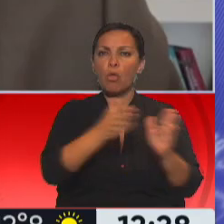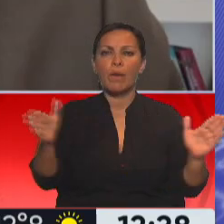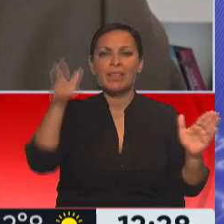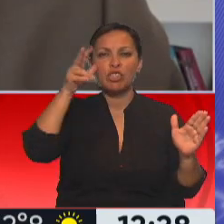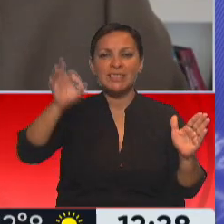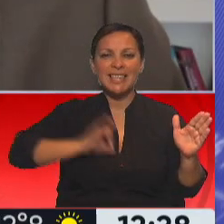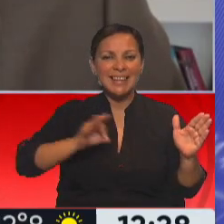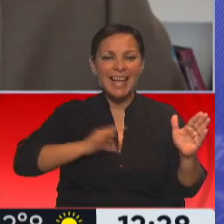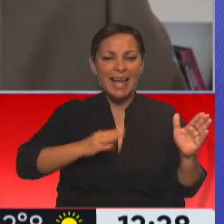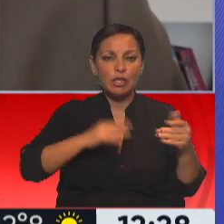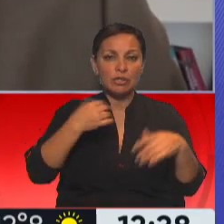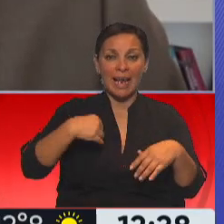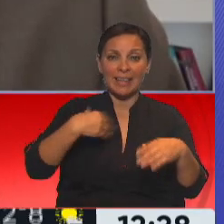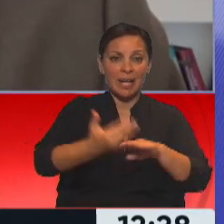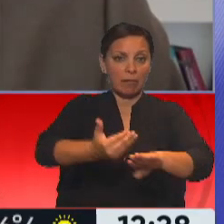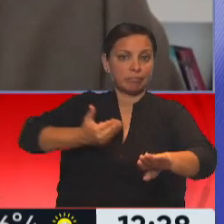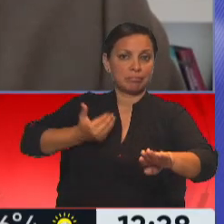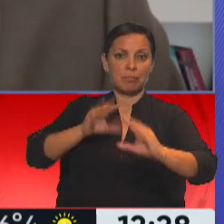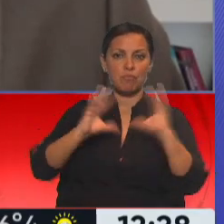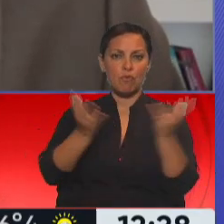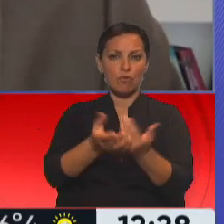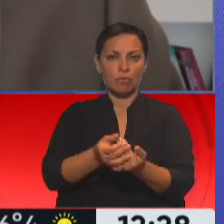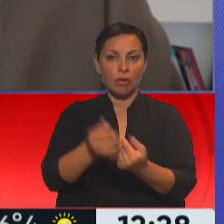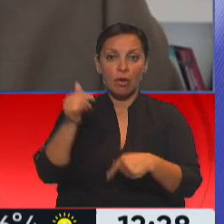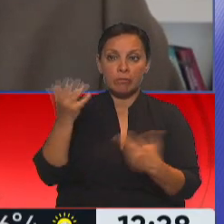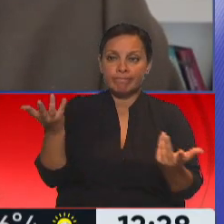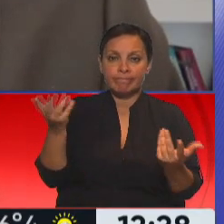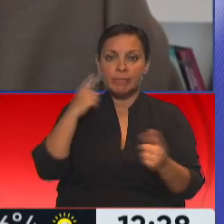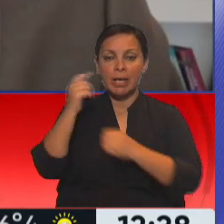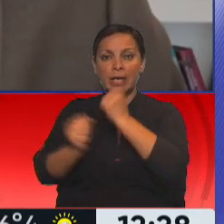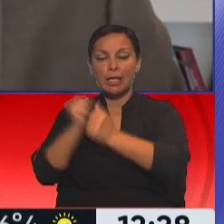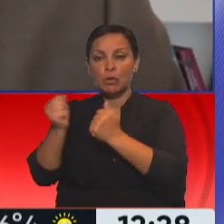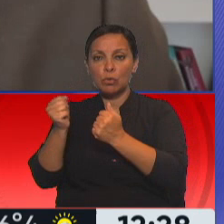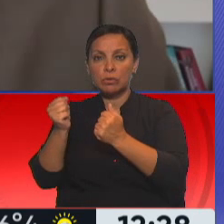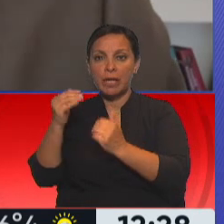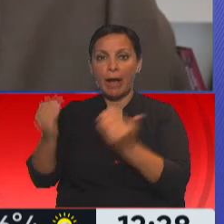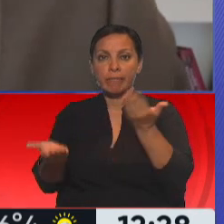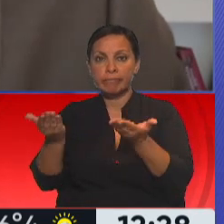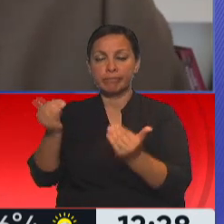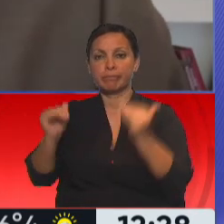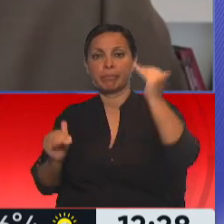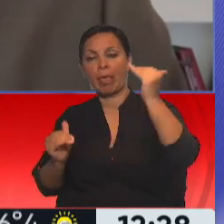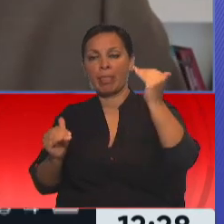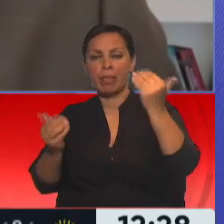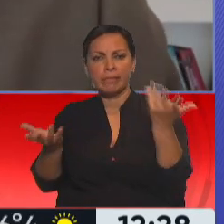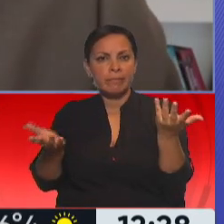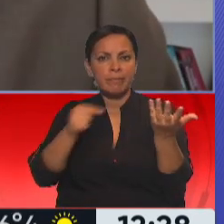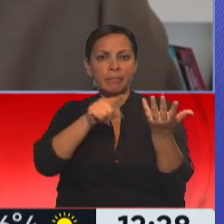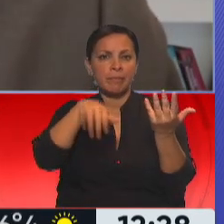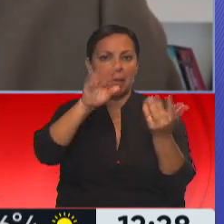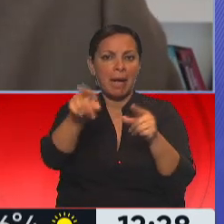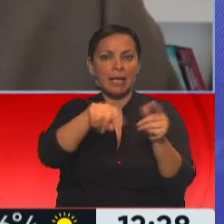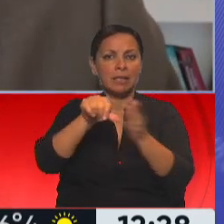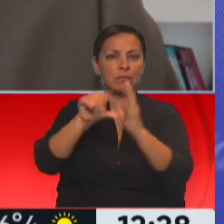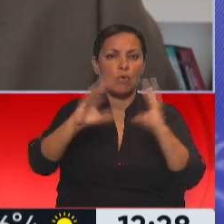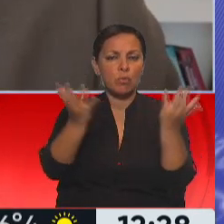se apartó del mundo. Entonces tenemos una industria que es mucho menos eficiente que la industria mundial, tenemos precios que son más altos que los del